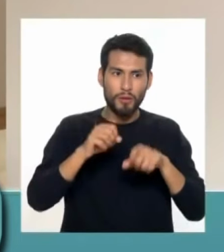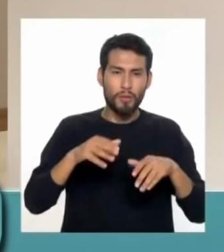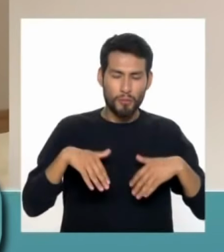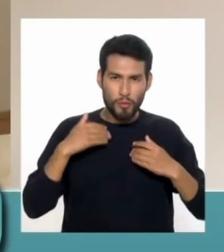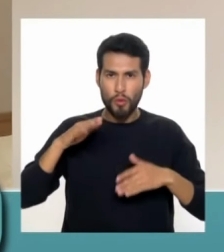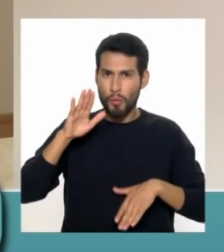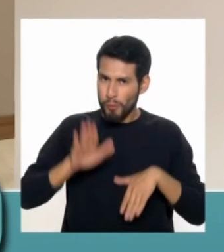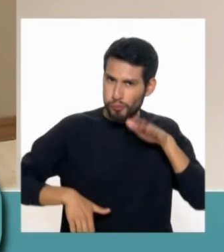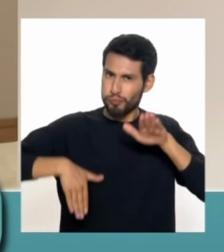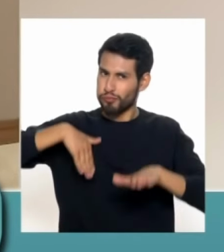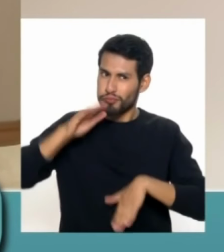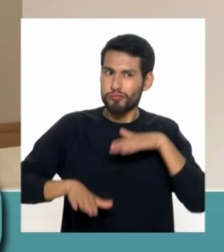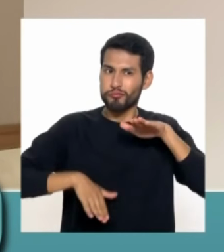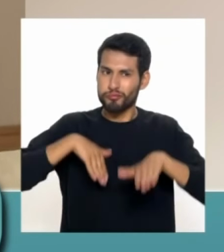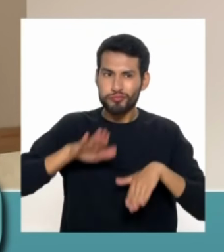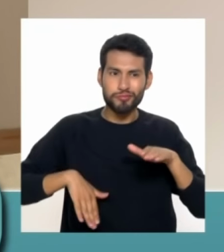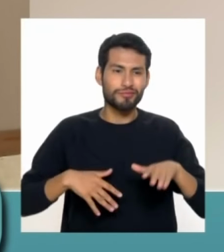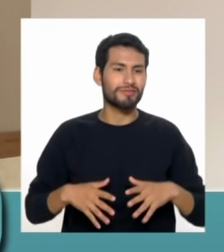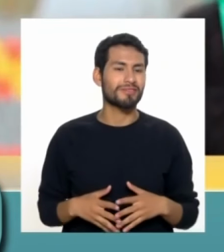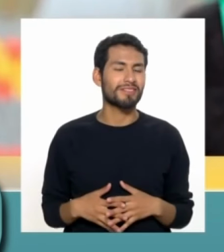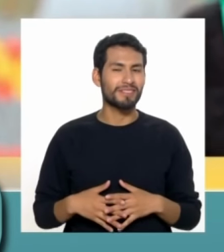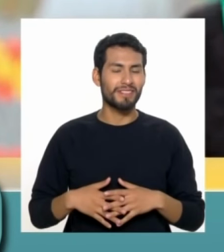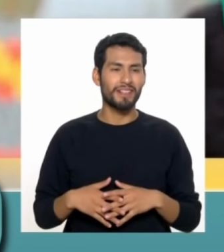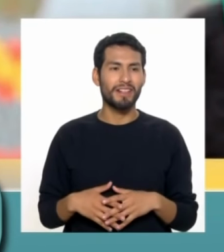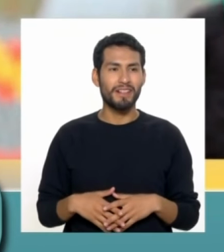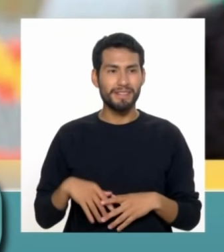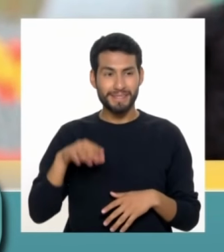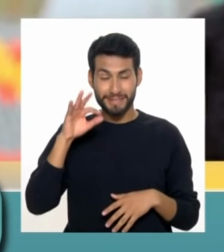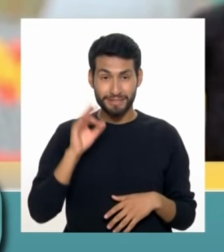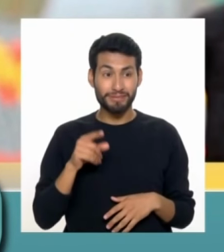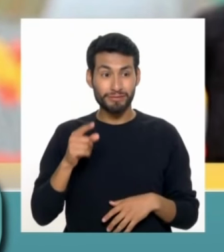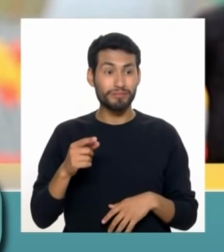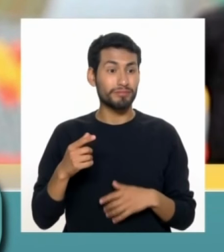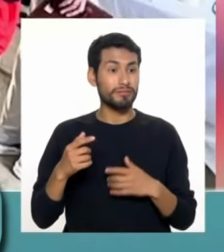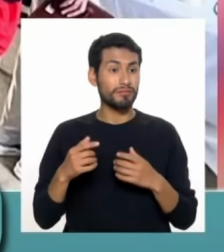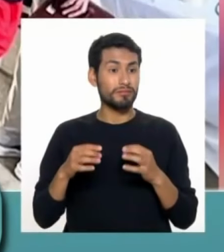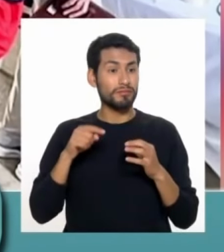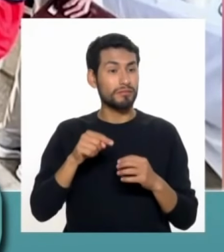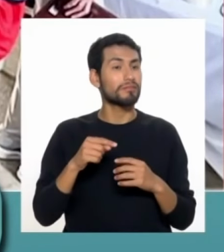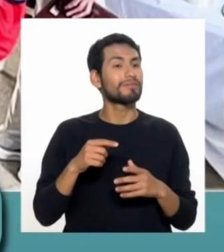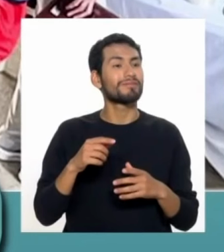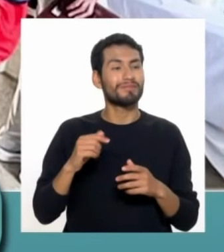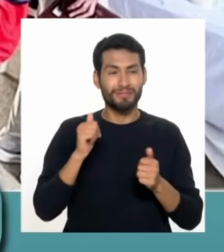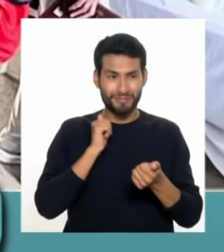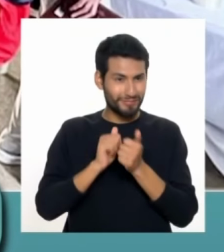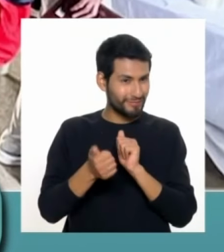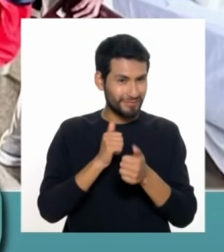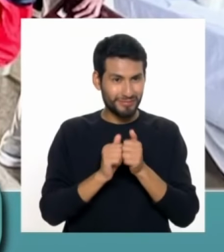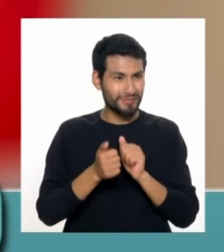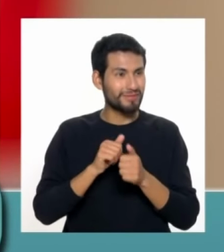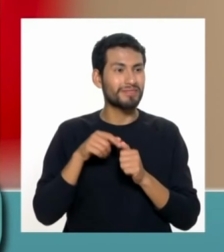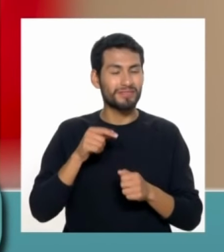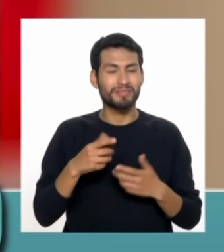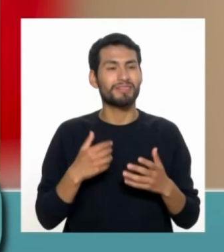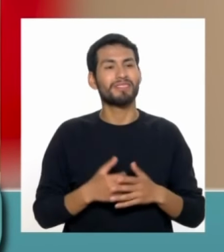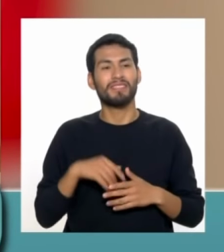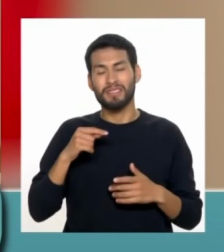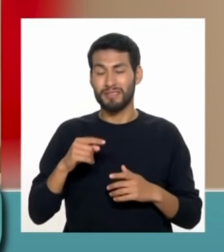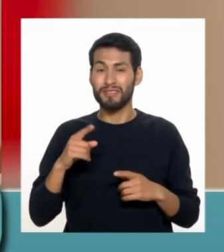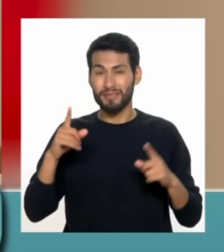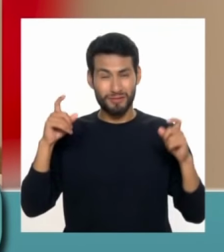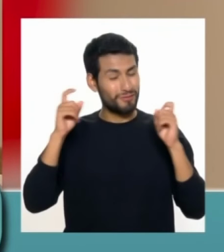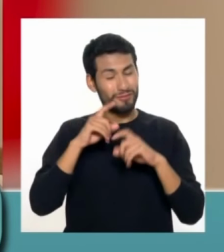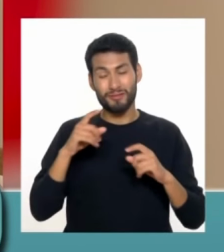realizar esa competencia. Y en esas pruebas son las que más destaco, las que más resalto, son muy